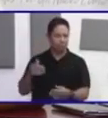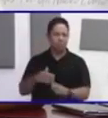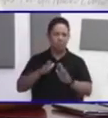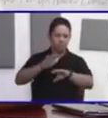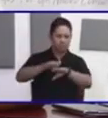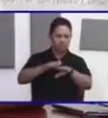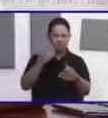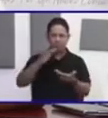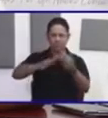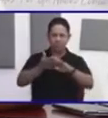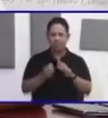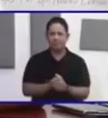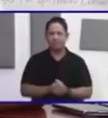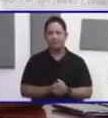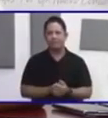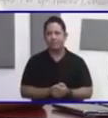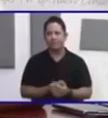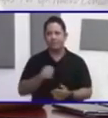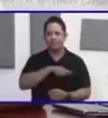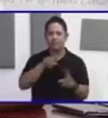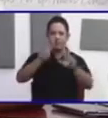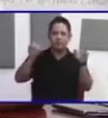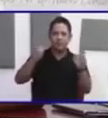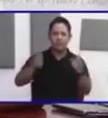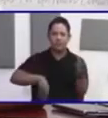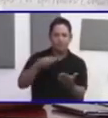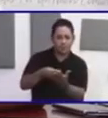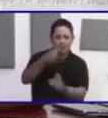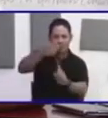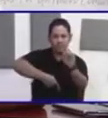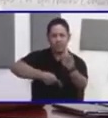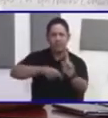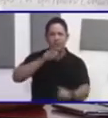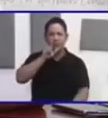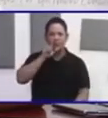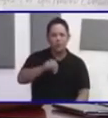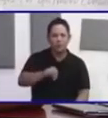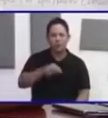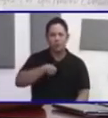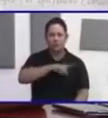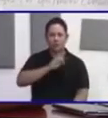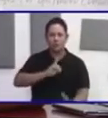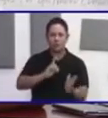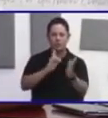anterior, cuando hablábamos del pago de la luz del mes de junio, ya tenemos el decreto